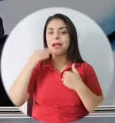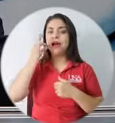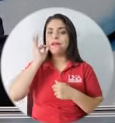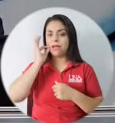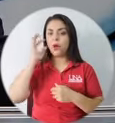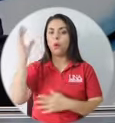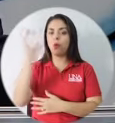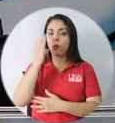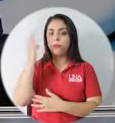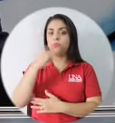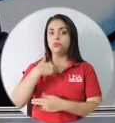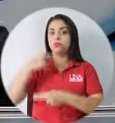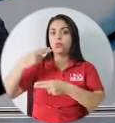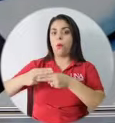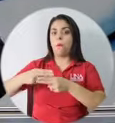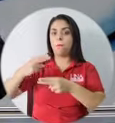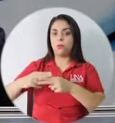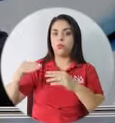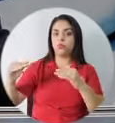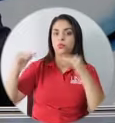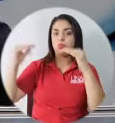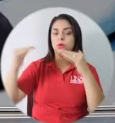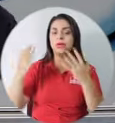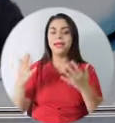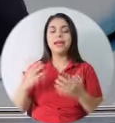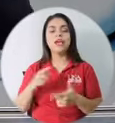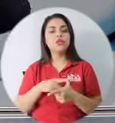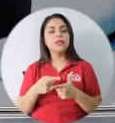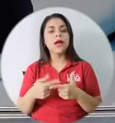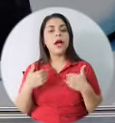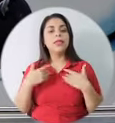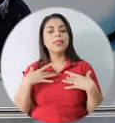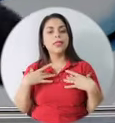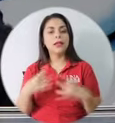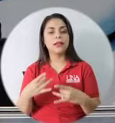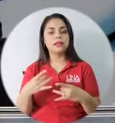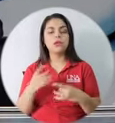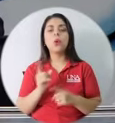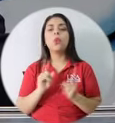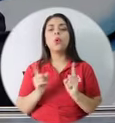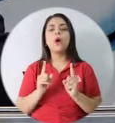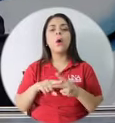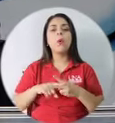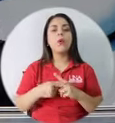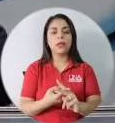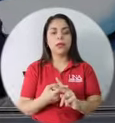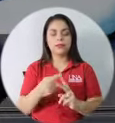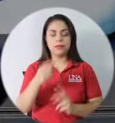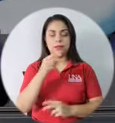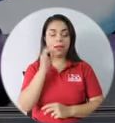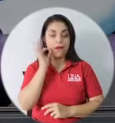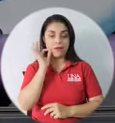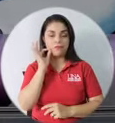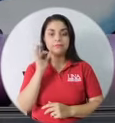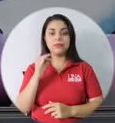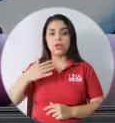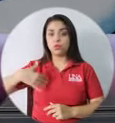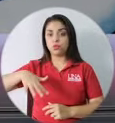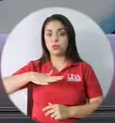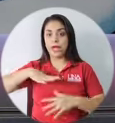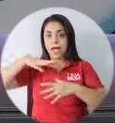colombiano, digamos, y entonces eso dio otro elemento importante, es el interés por el origen del café. Uh-huh. Y nosotros a nivel interno